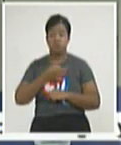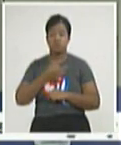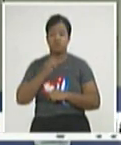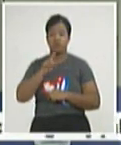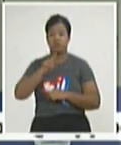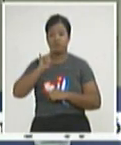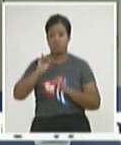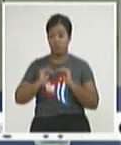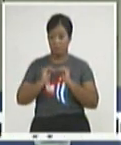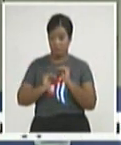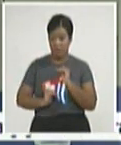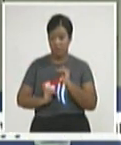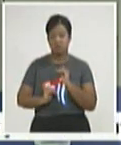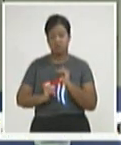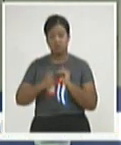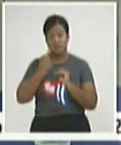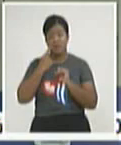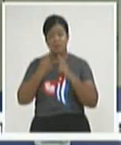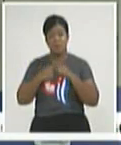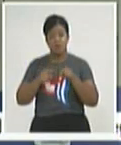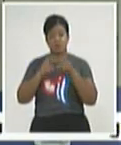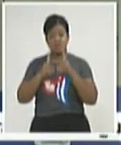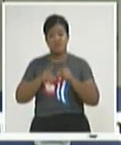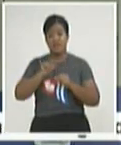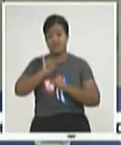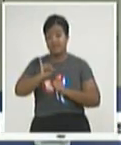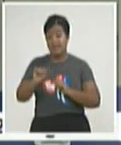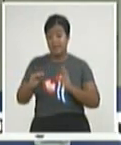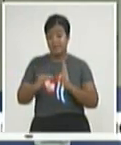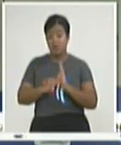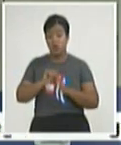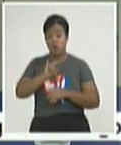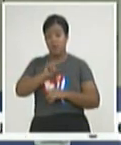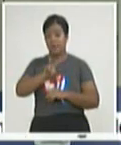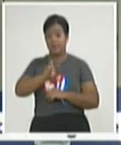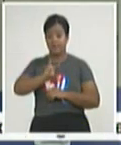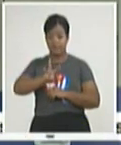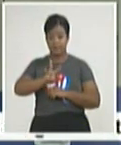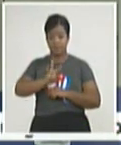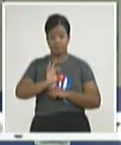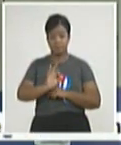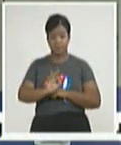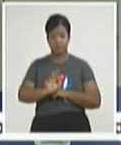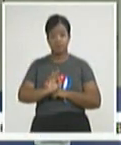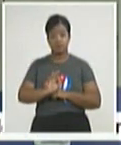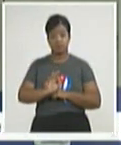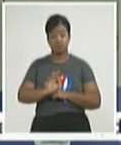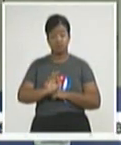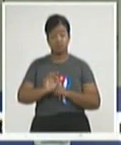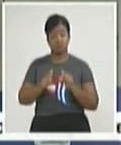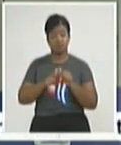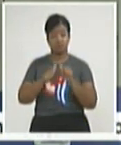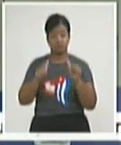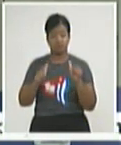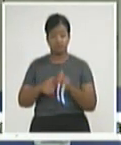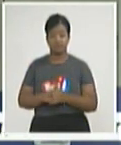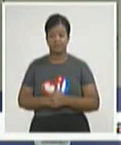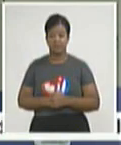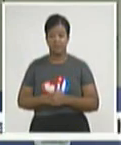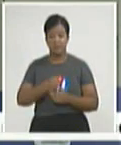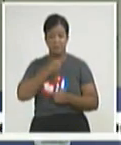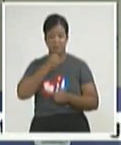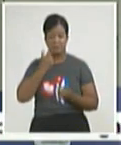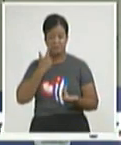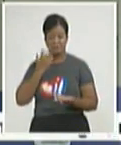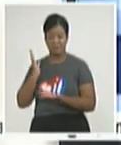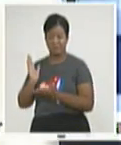menos, pero una cifra de 6.923, que no cabe duda que es una cifra elevada. Gisela,